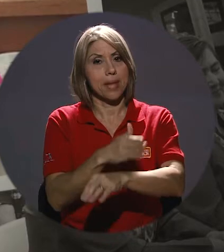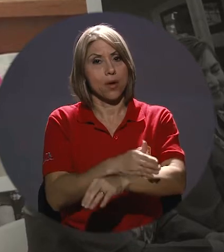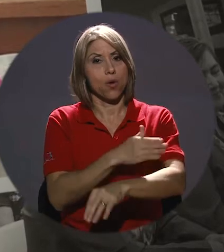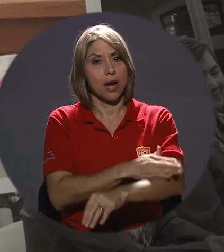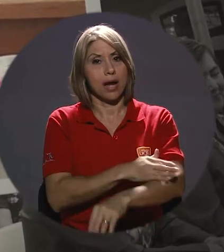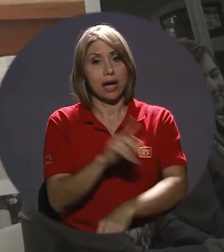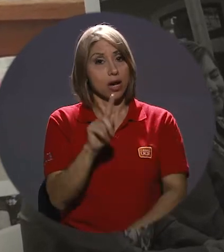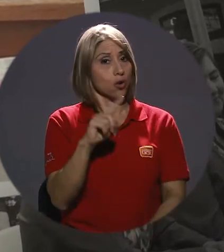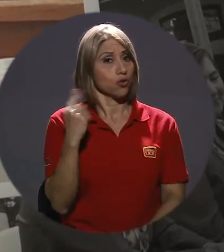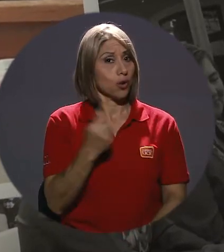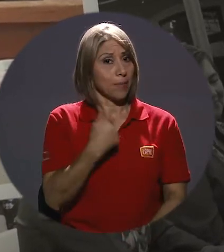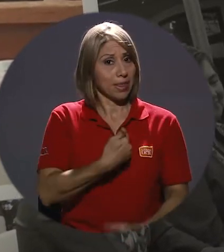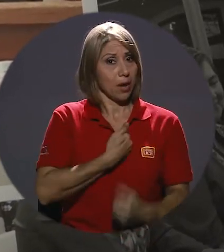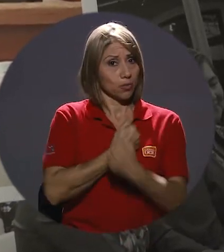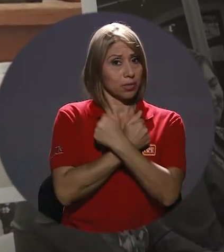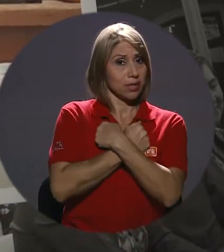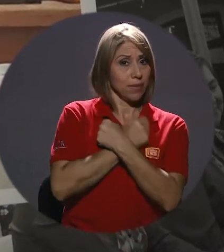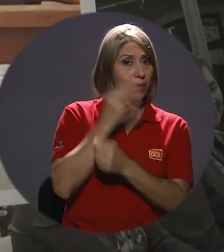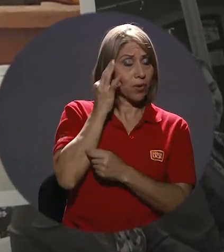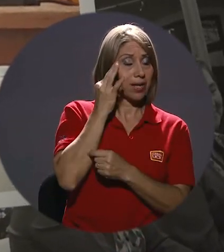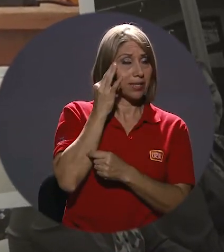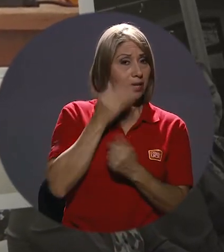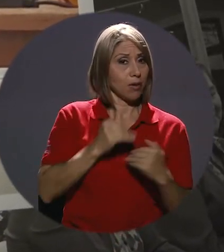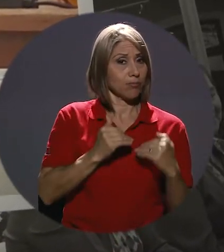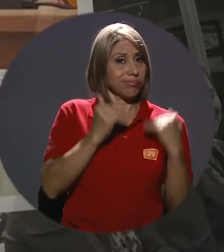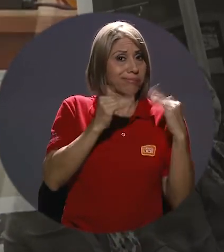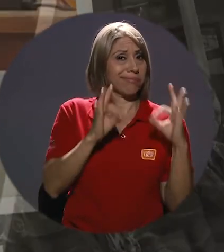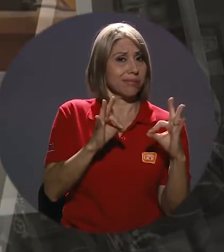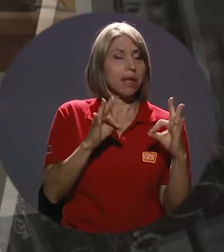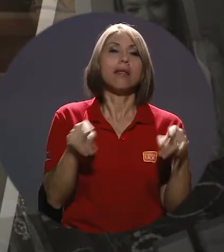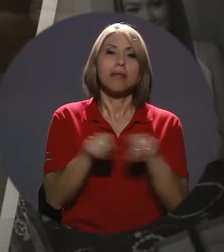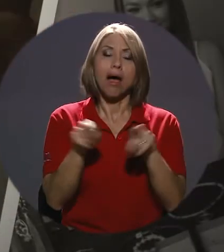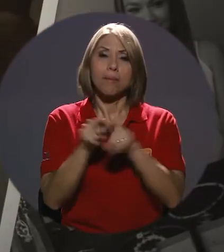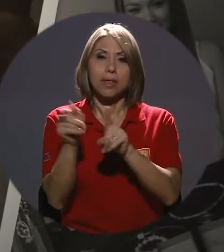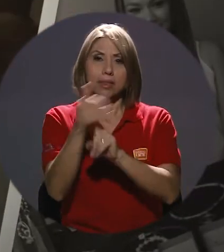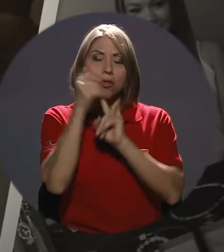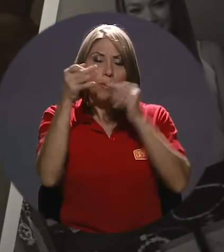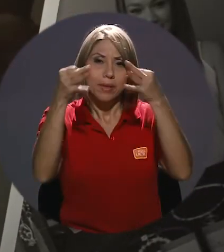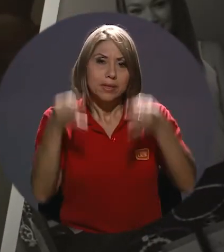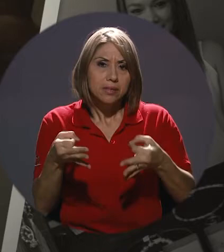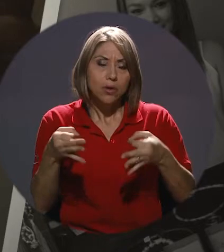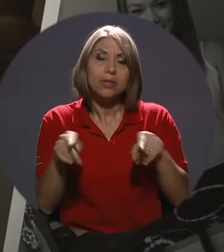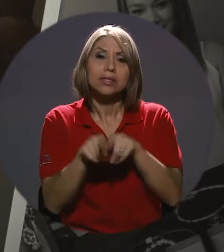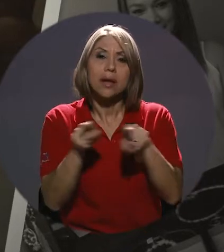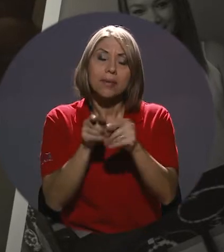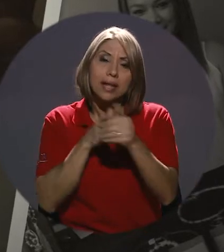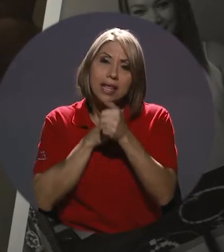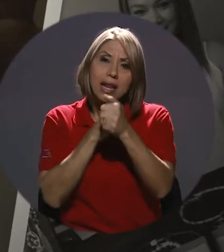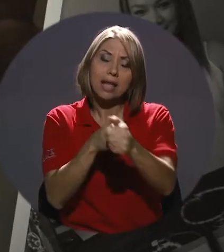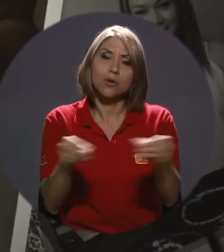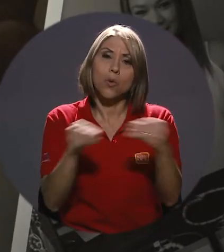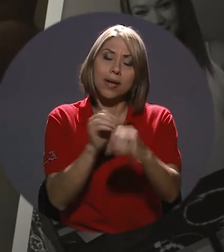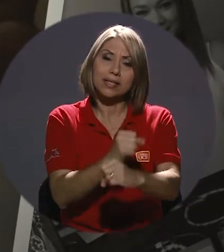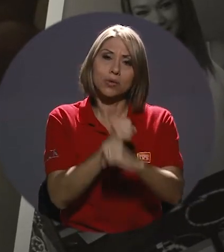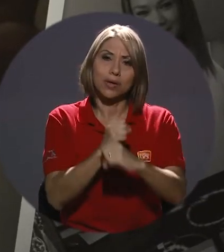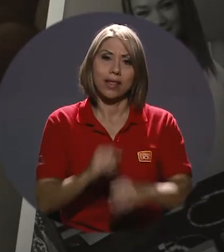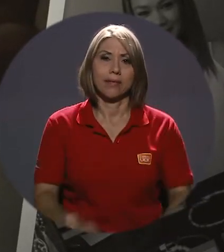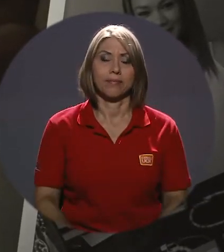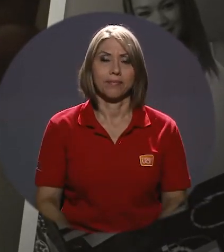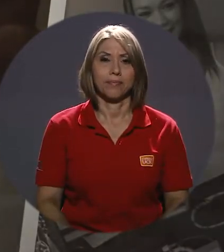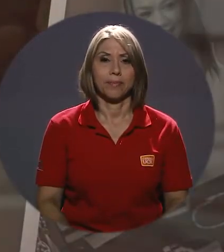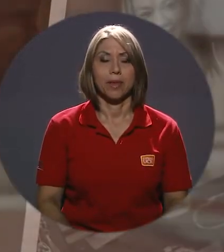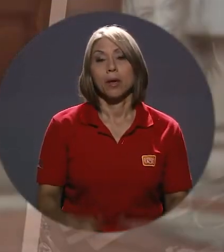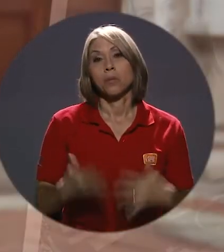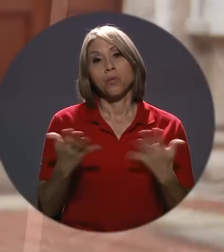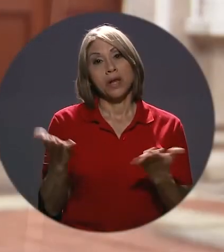que permiten mejorar no solo la autoestima de las mujeres, sino también la toma de decisiones, el liderazgo, ¿verdad?,